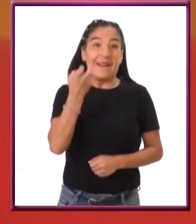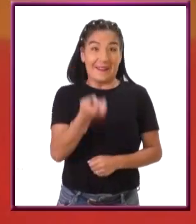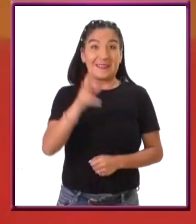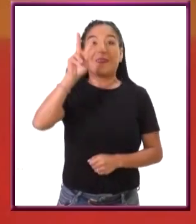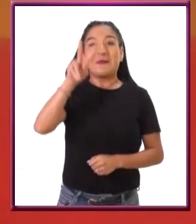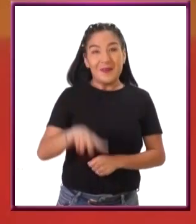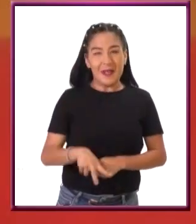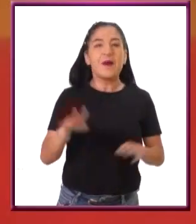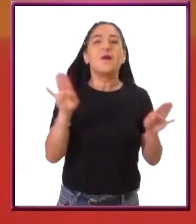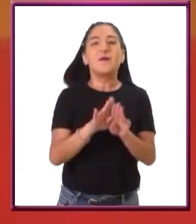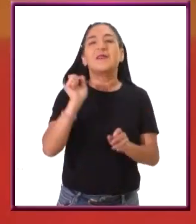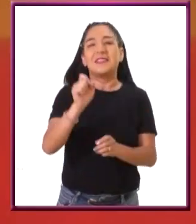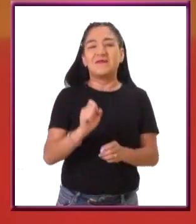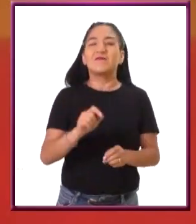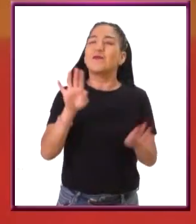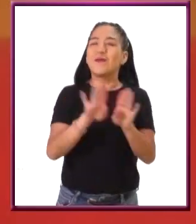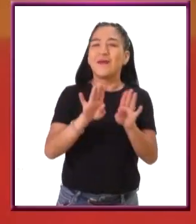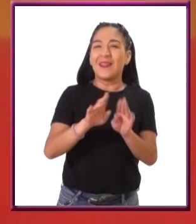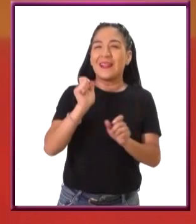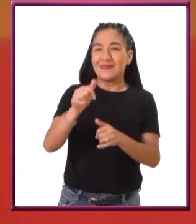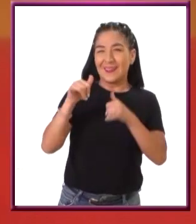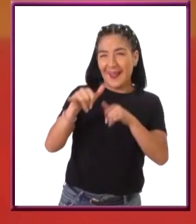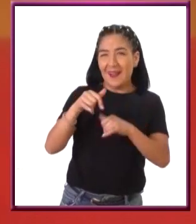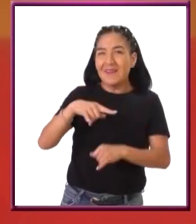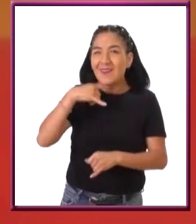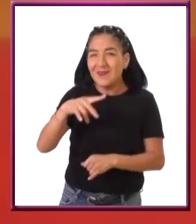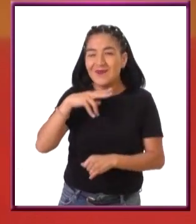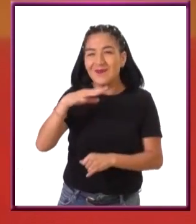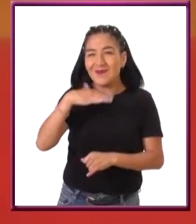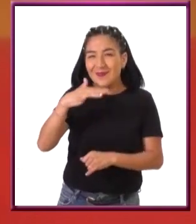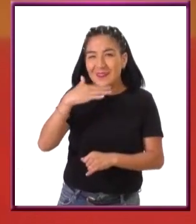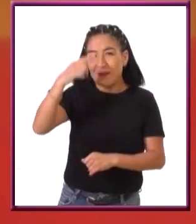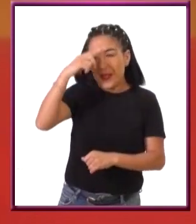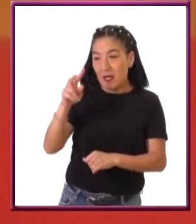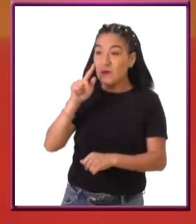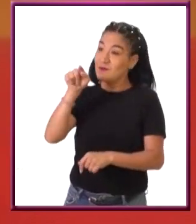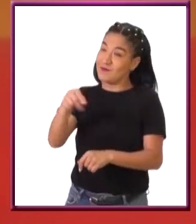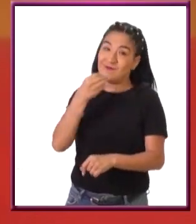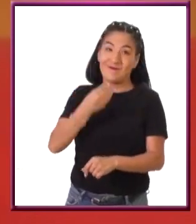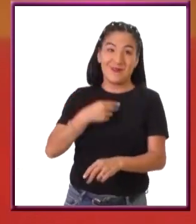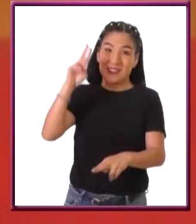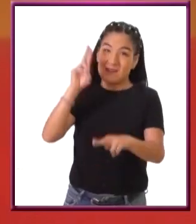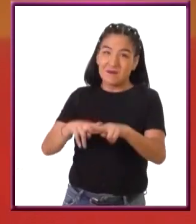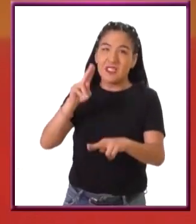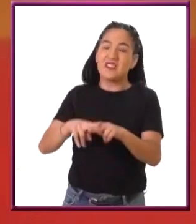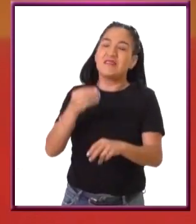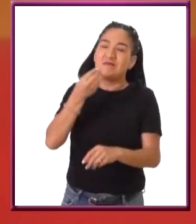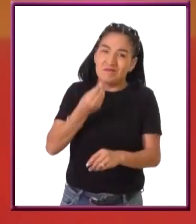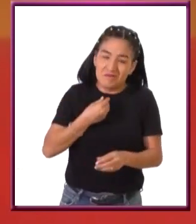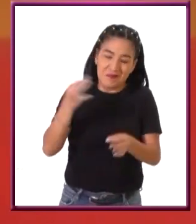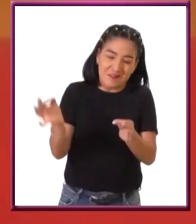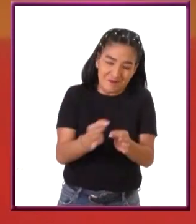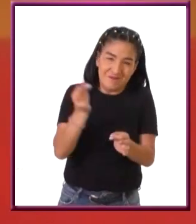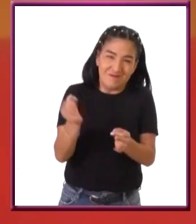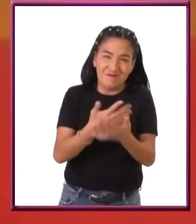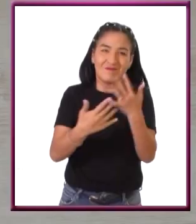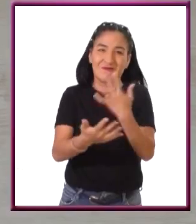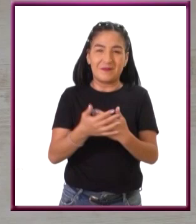En realidad, se trataba de una trampa para que permanecieran más tiempo sentadas, haciendo trabajos